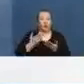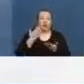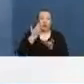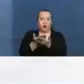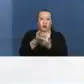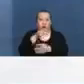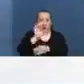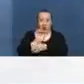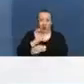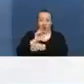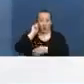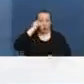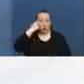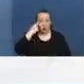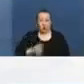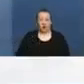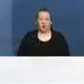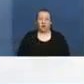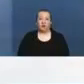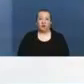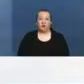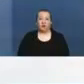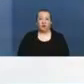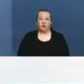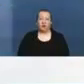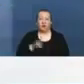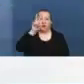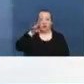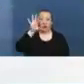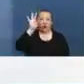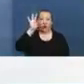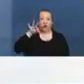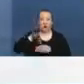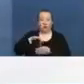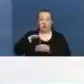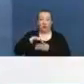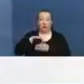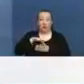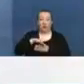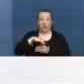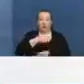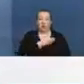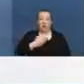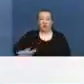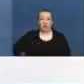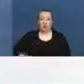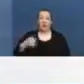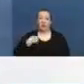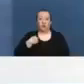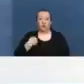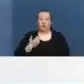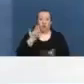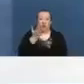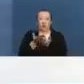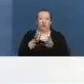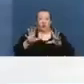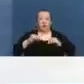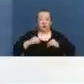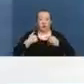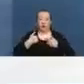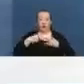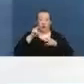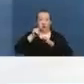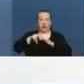ese acuerdo estaba electo para el 2011 el 2009 llamamos elecciones presidenciales y puse mi cargo disposición por el ecuatoriano